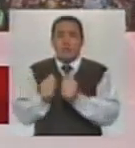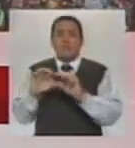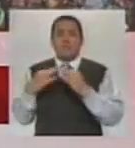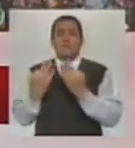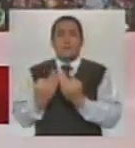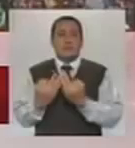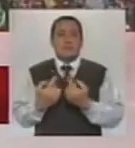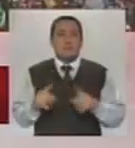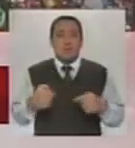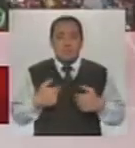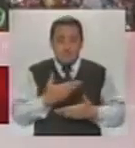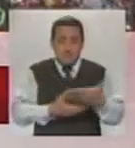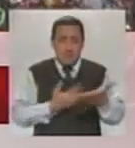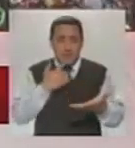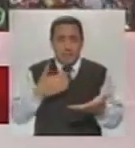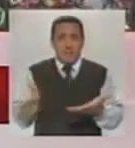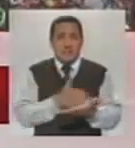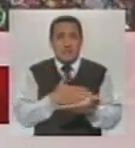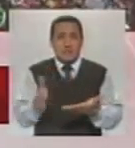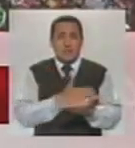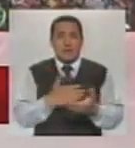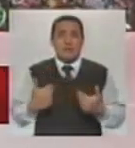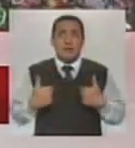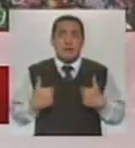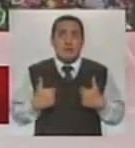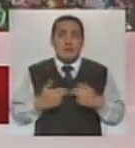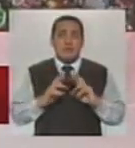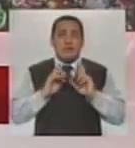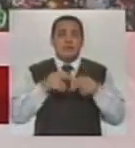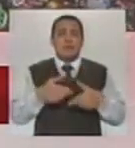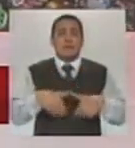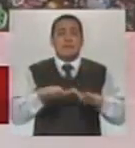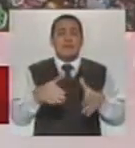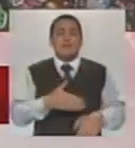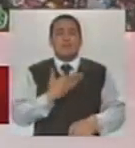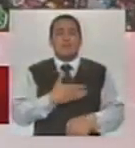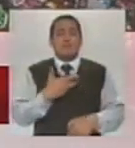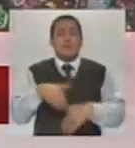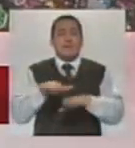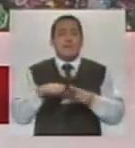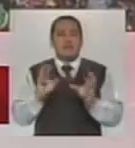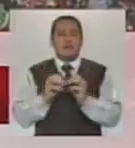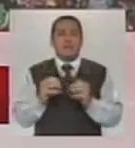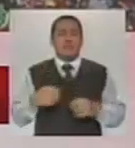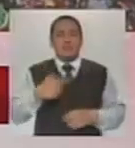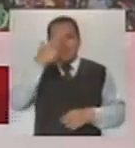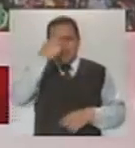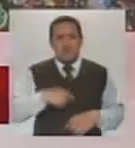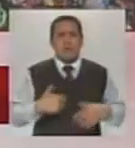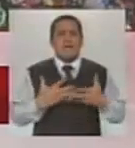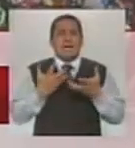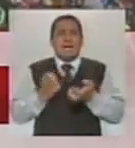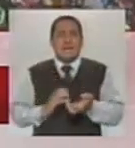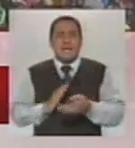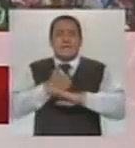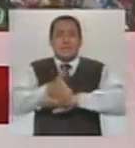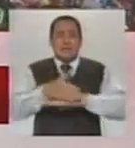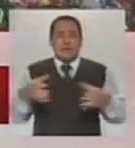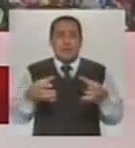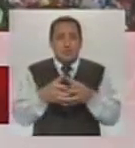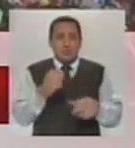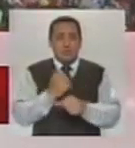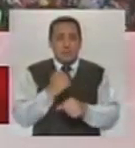Mientras no haya eso, no se puede dar lo otro. Es como que una persona quiere ingresar, por ejemplo, a una institución a